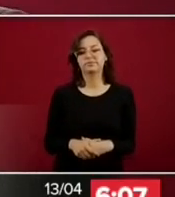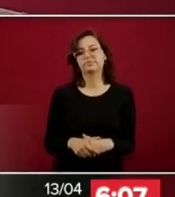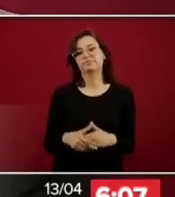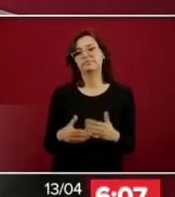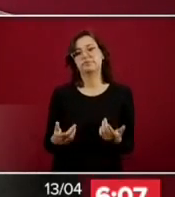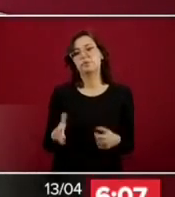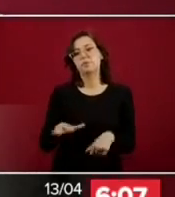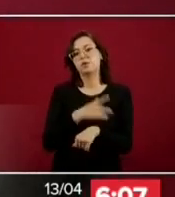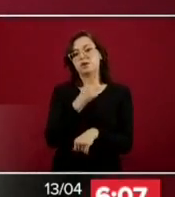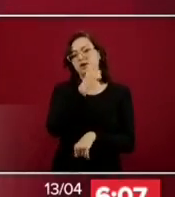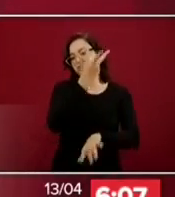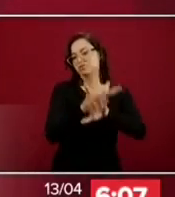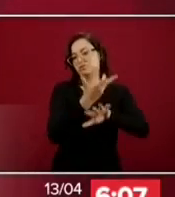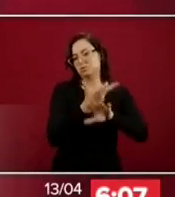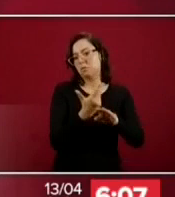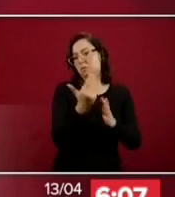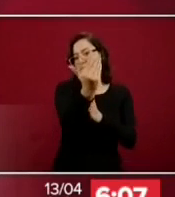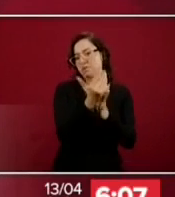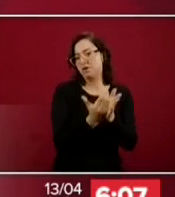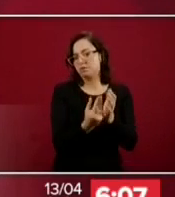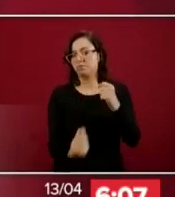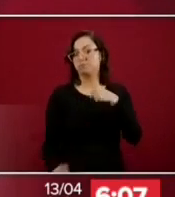adicionales a lo que ellos van a aportar.